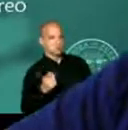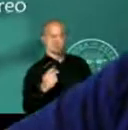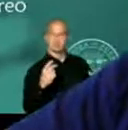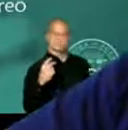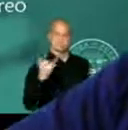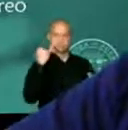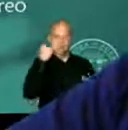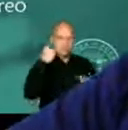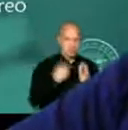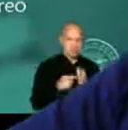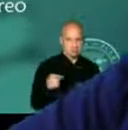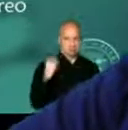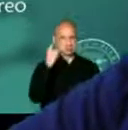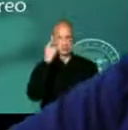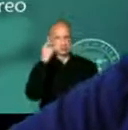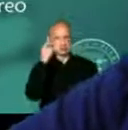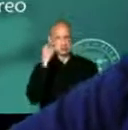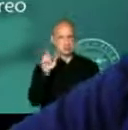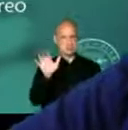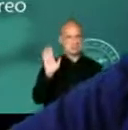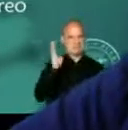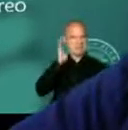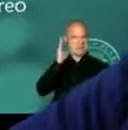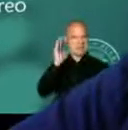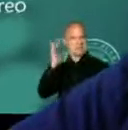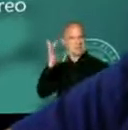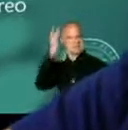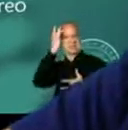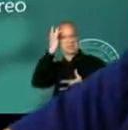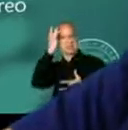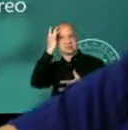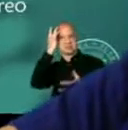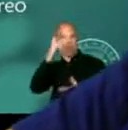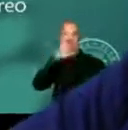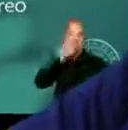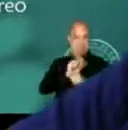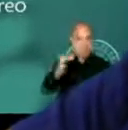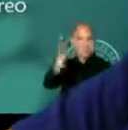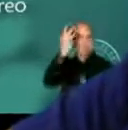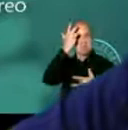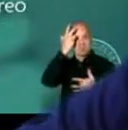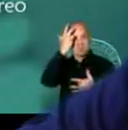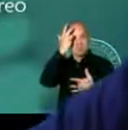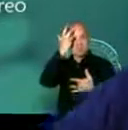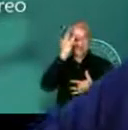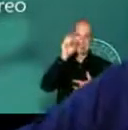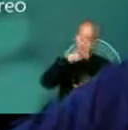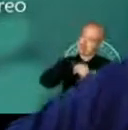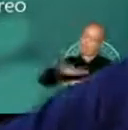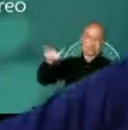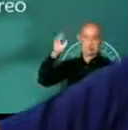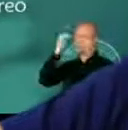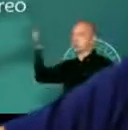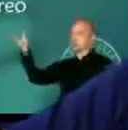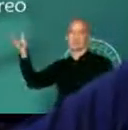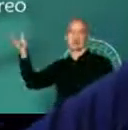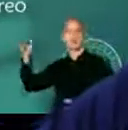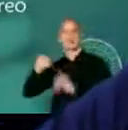Como les dije, lo de las iglesias pueden reunirse en culto y misa,